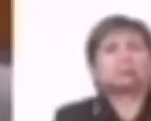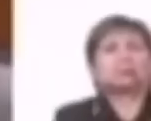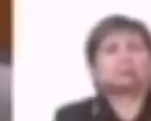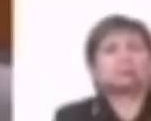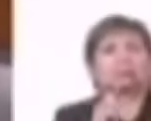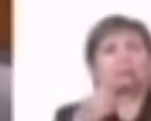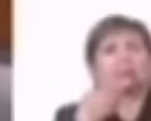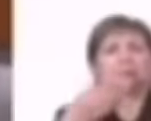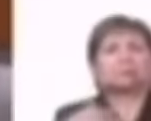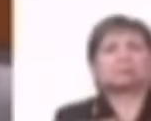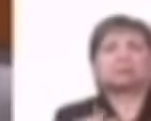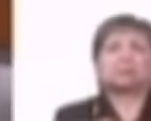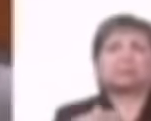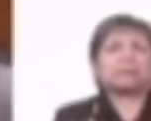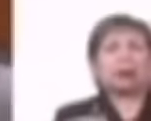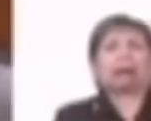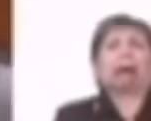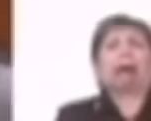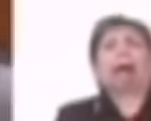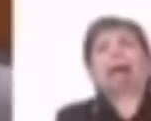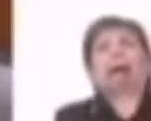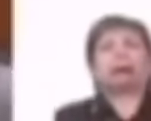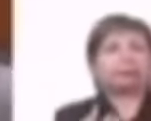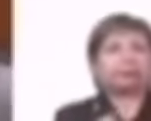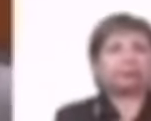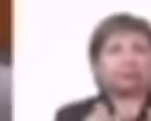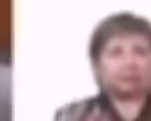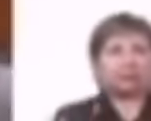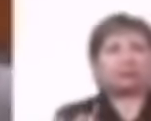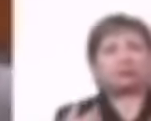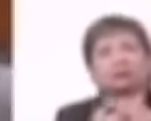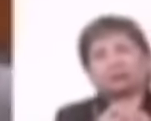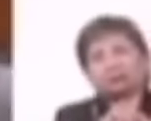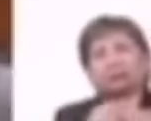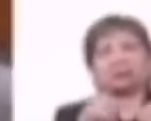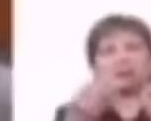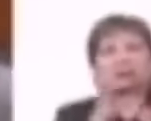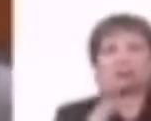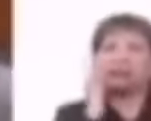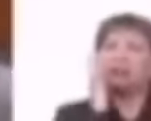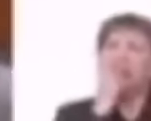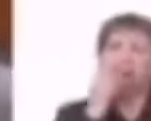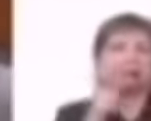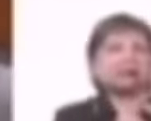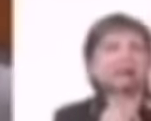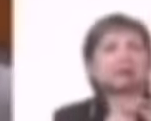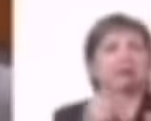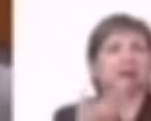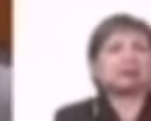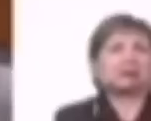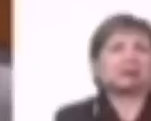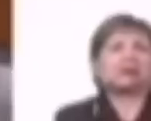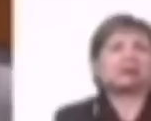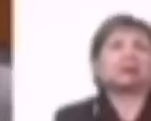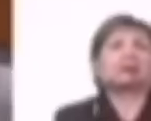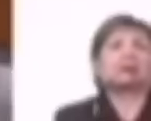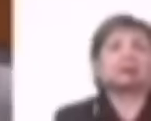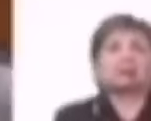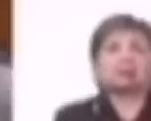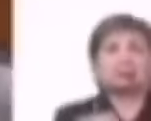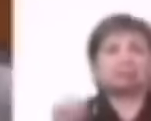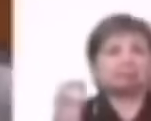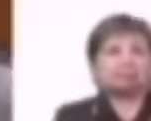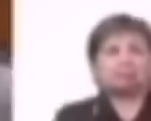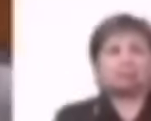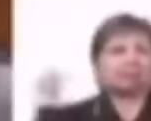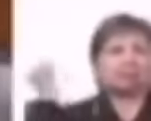no seamos más blandengues ni cobardes. Ya muchísimos nos enamoraron y hablaron cosa bonita, y esa cosa bonita ha arraigado